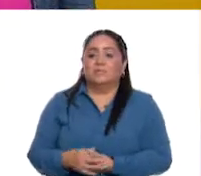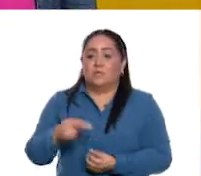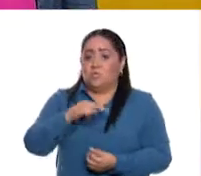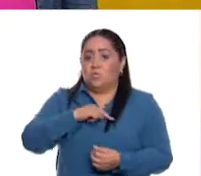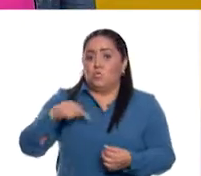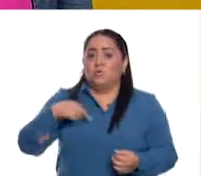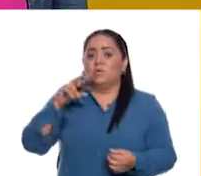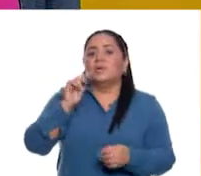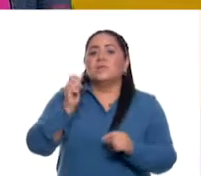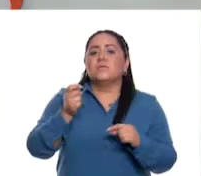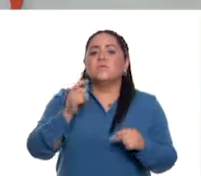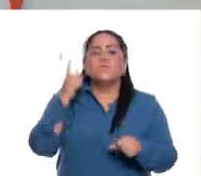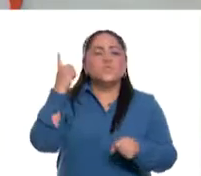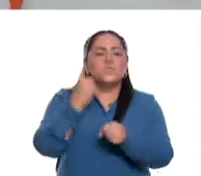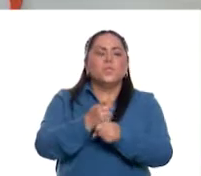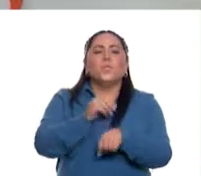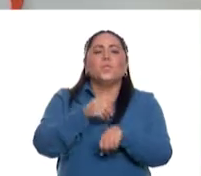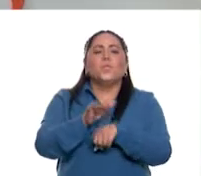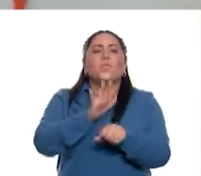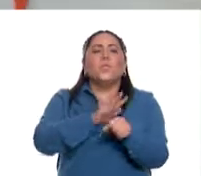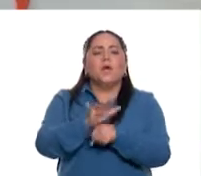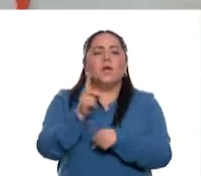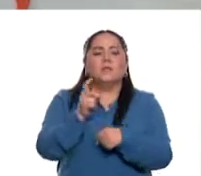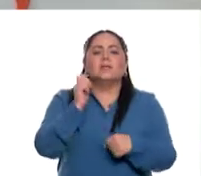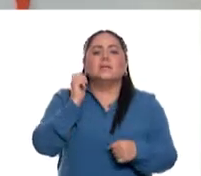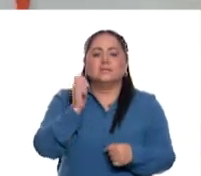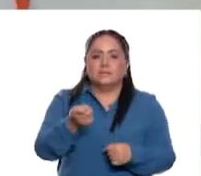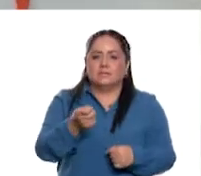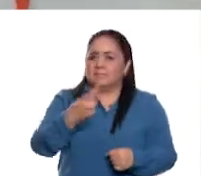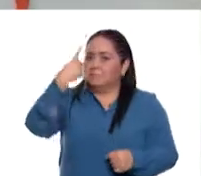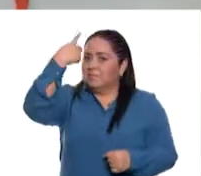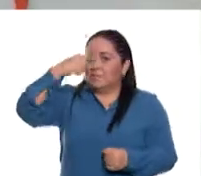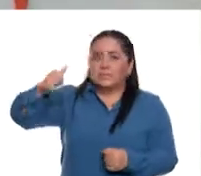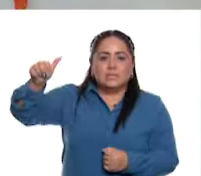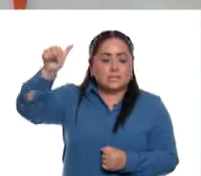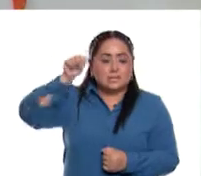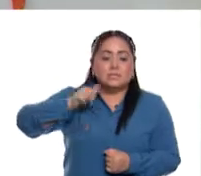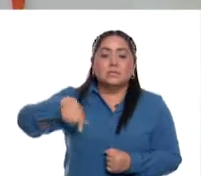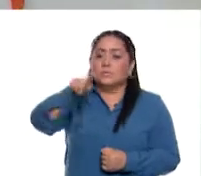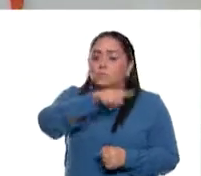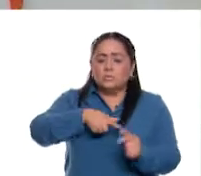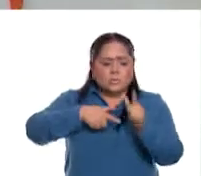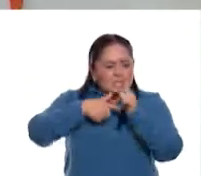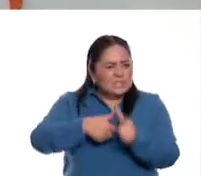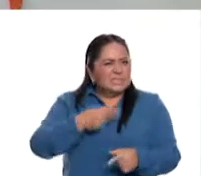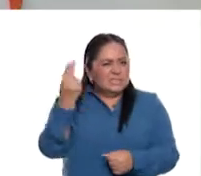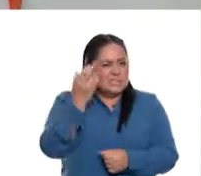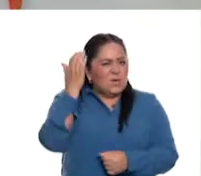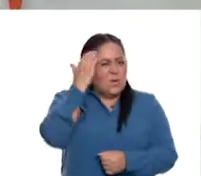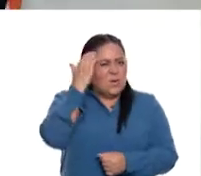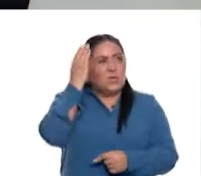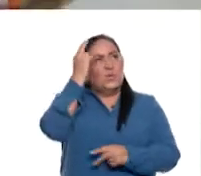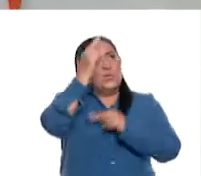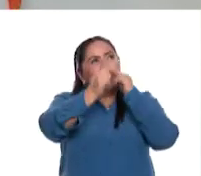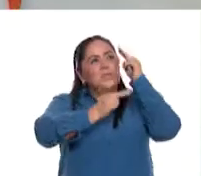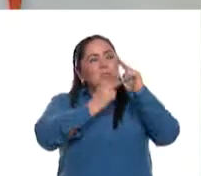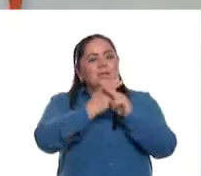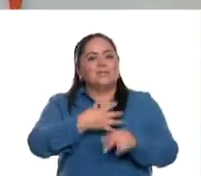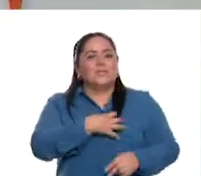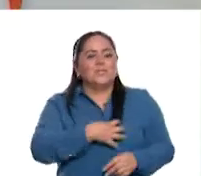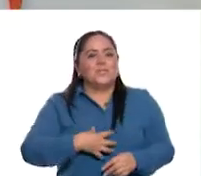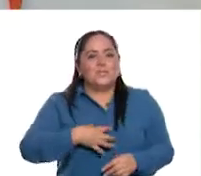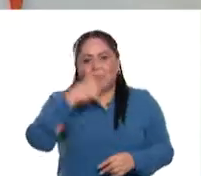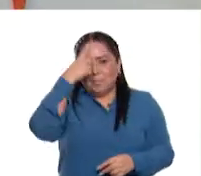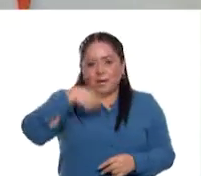Nuestro reto número uno, que será permanente, es que continúen explorando el universo de